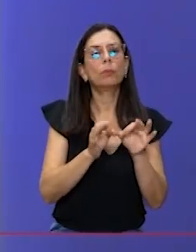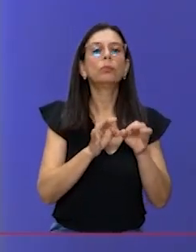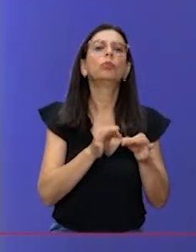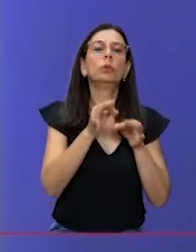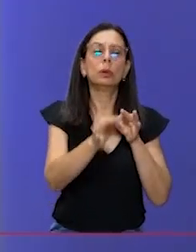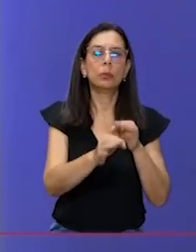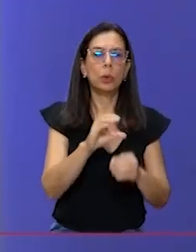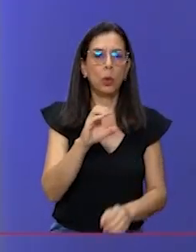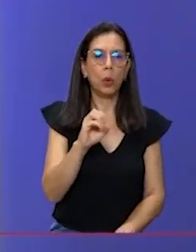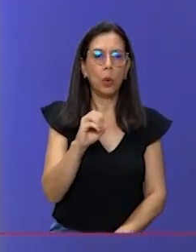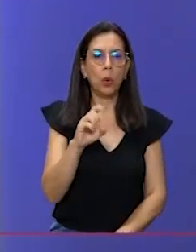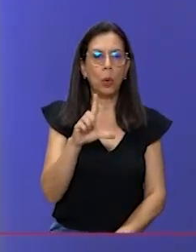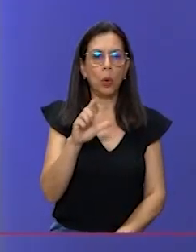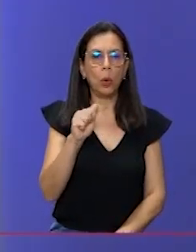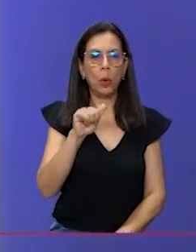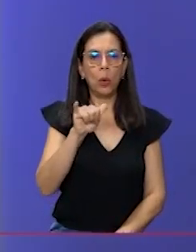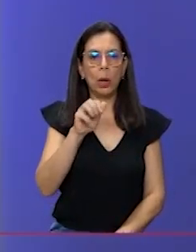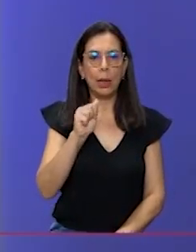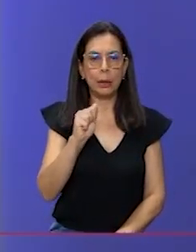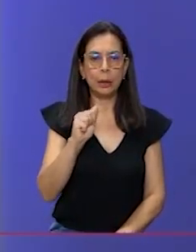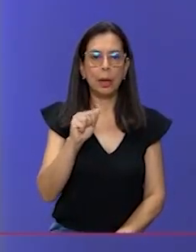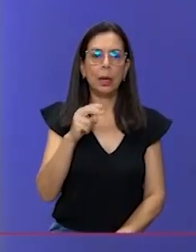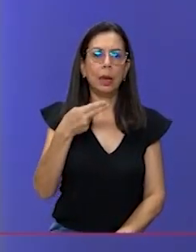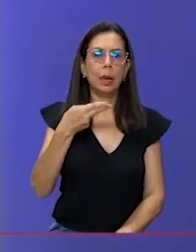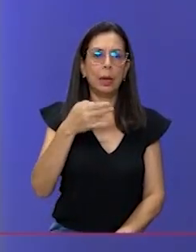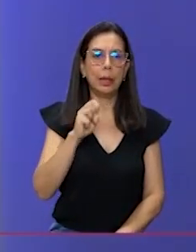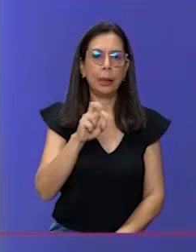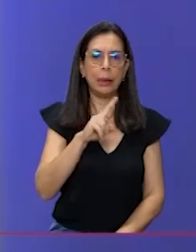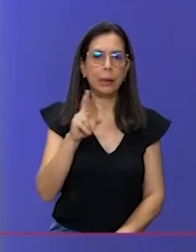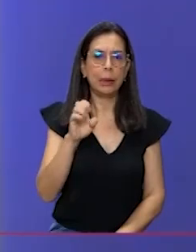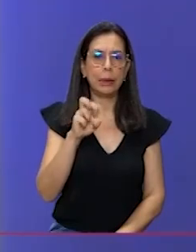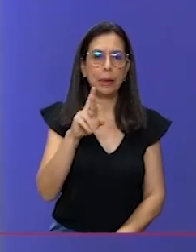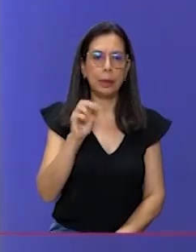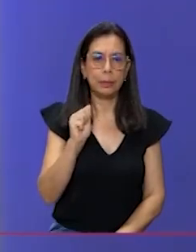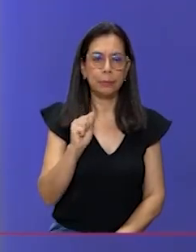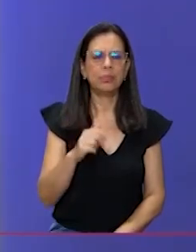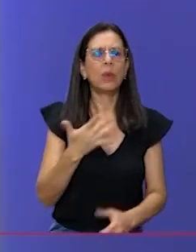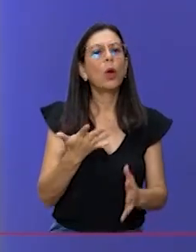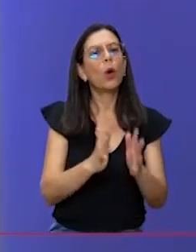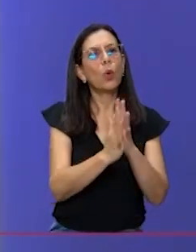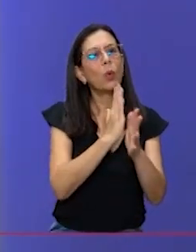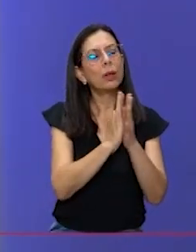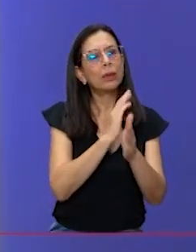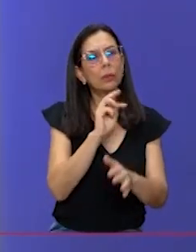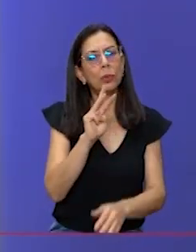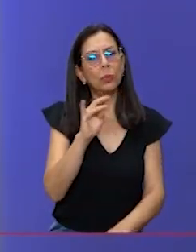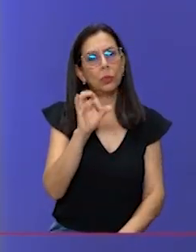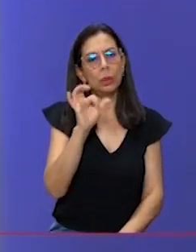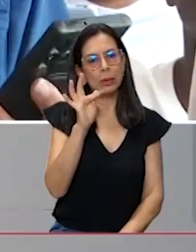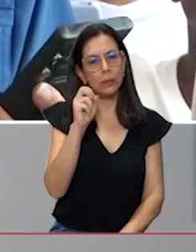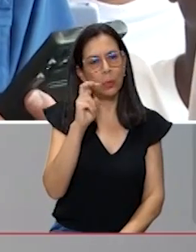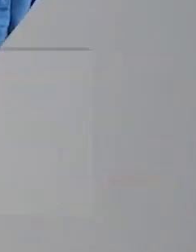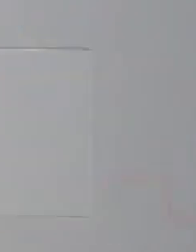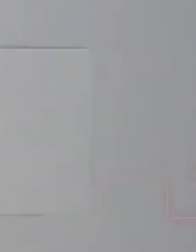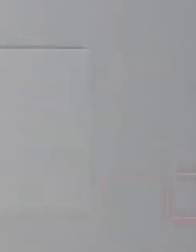se encuentra Winston Villacachapa. Winston, muy buenas tardes. Cuéntenos cuál es el ambiente y ya llegó el presidente.